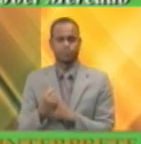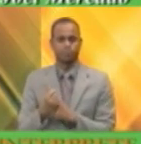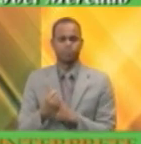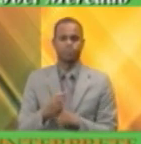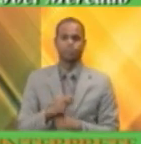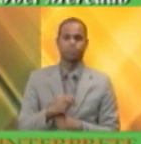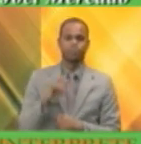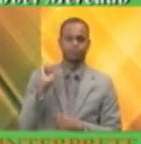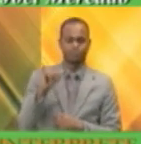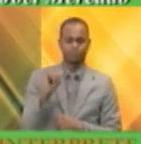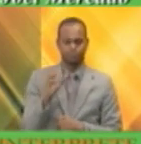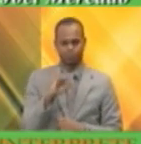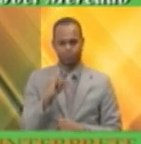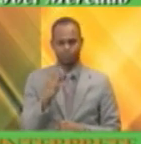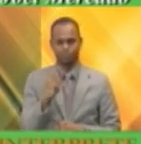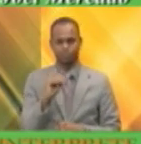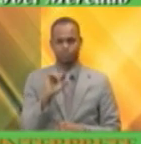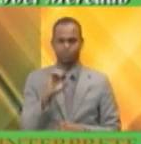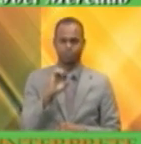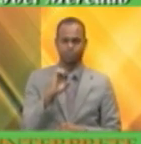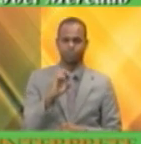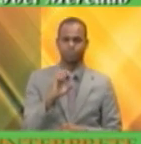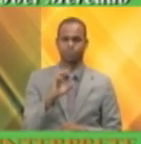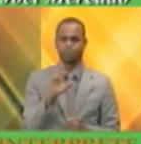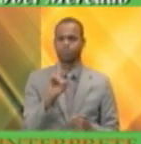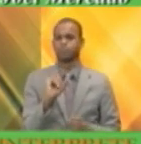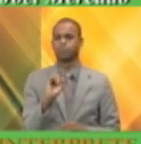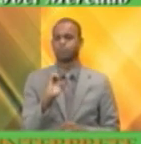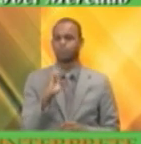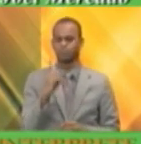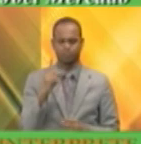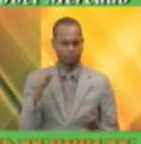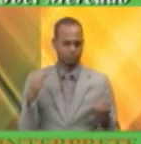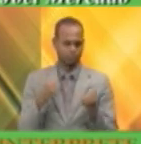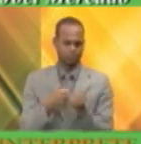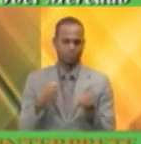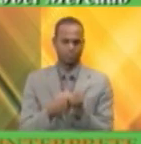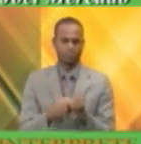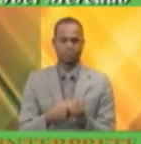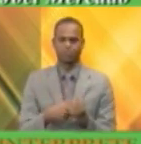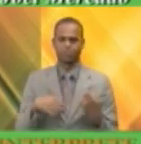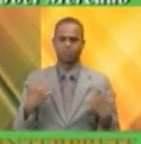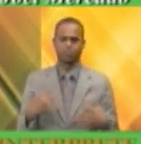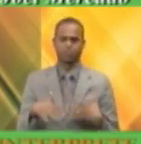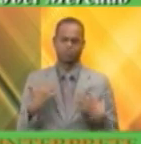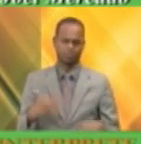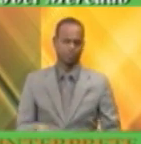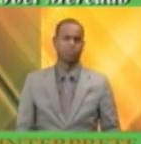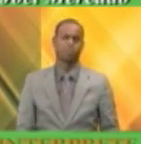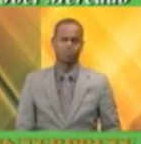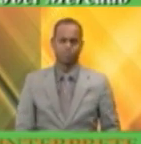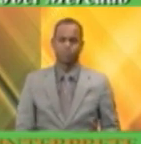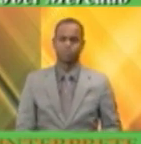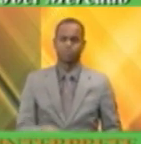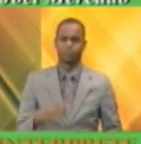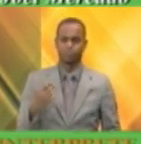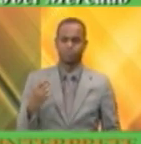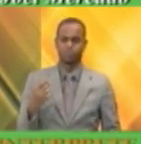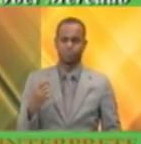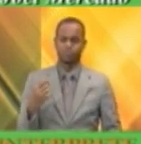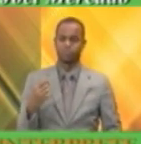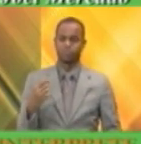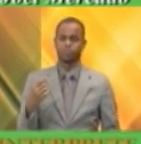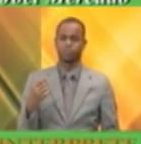David, al final no dio un cierto, hace unos meses que nos puso unos centavitos,